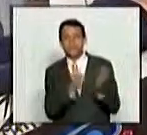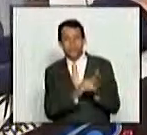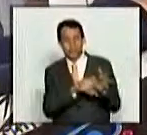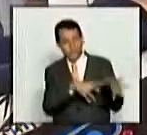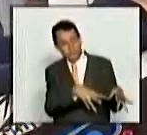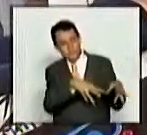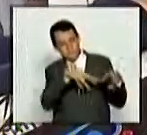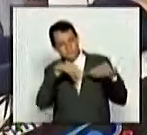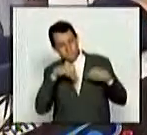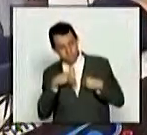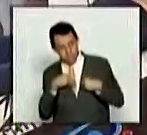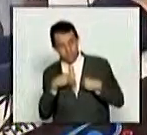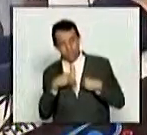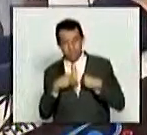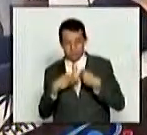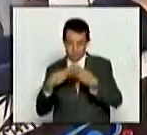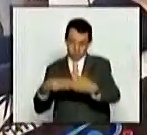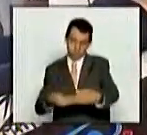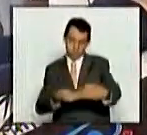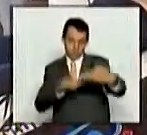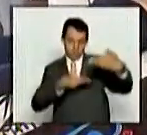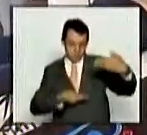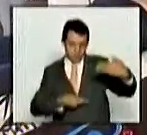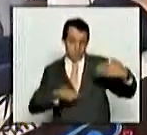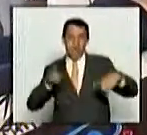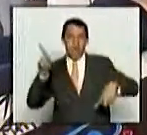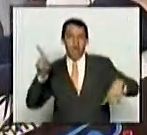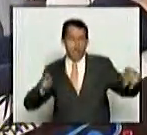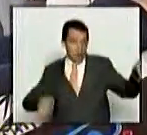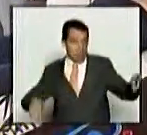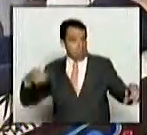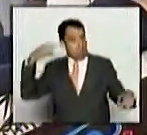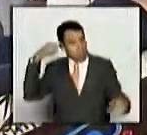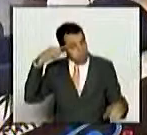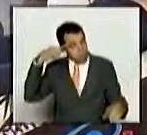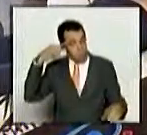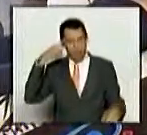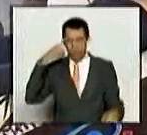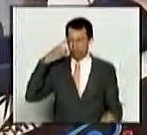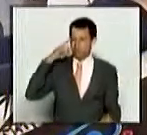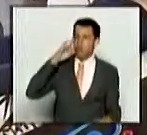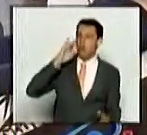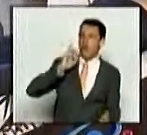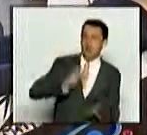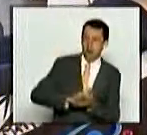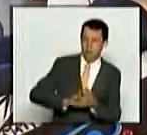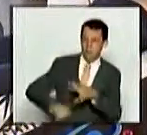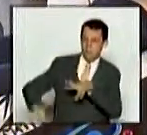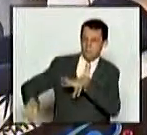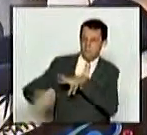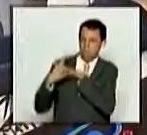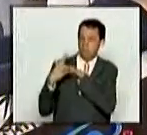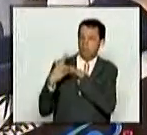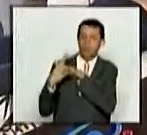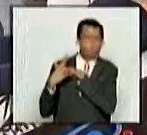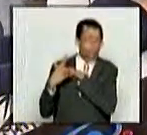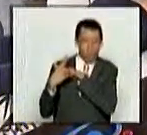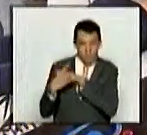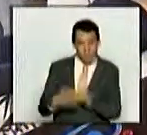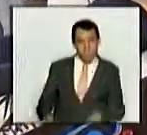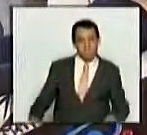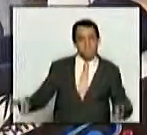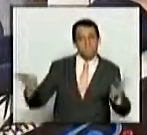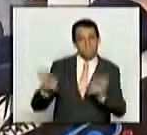para muchos médicos ortodoxos puede ser algo empírico, pues es la base del electrocardiograma,